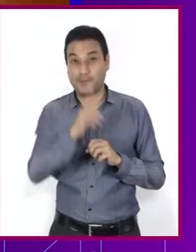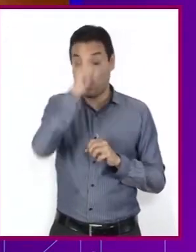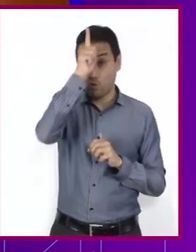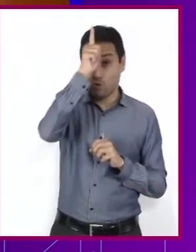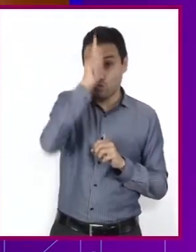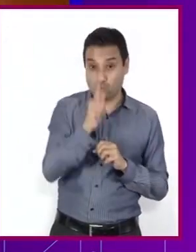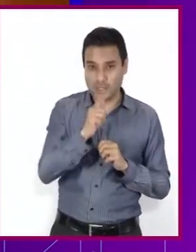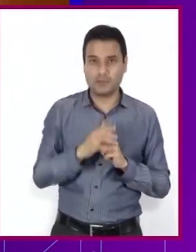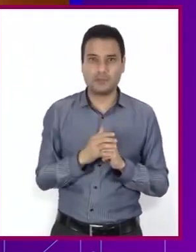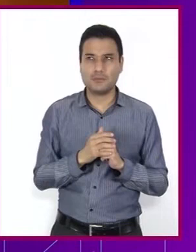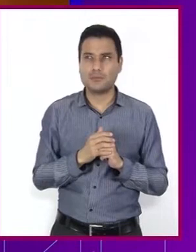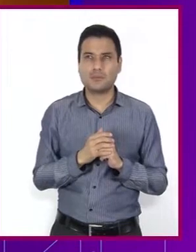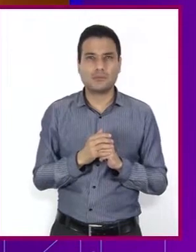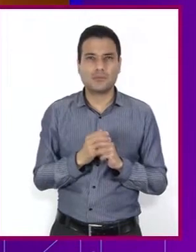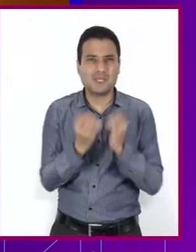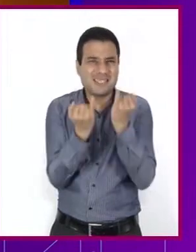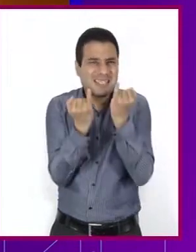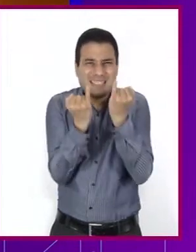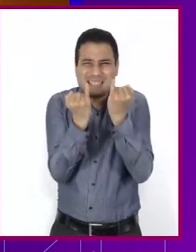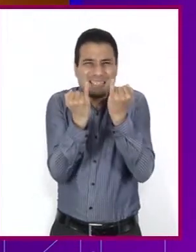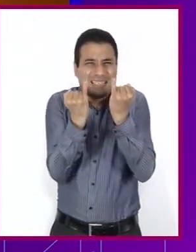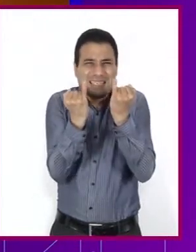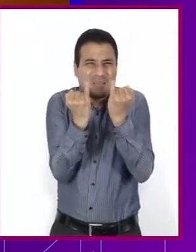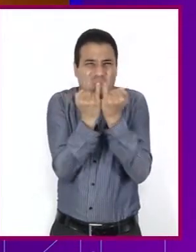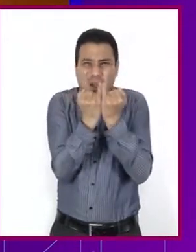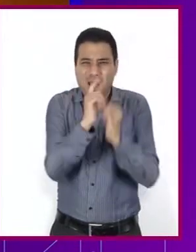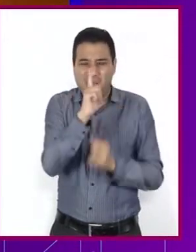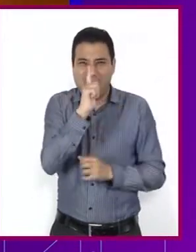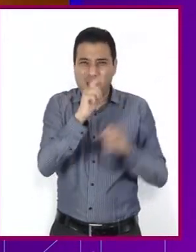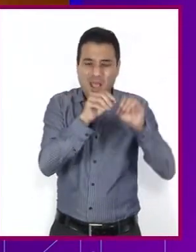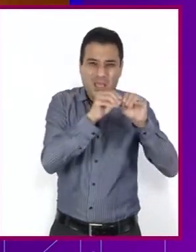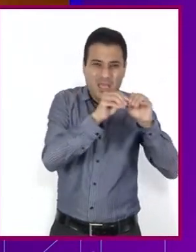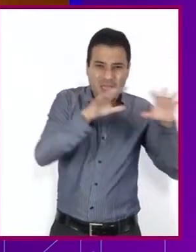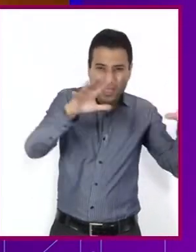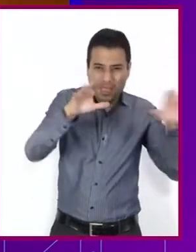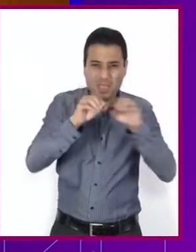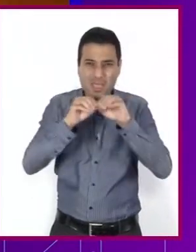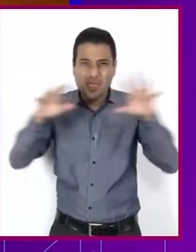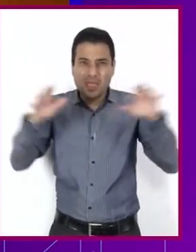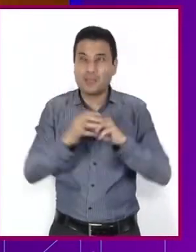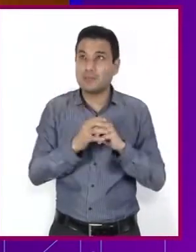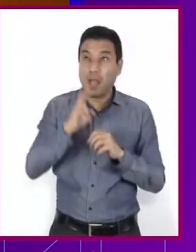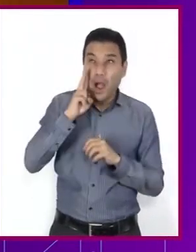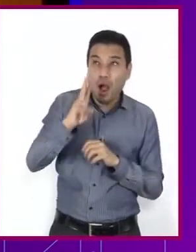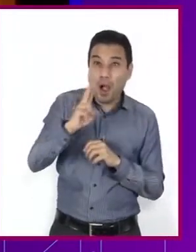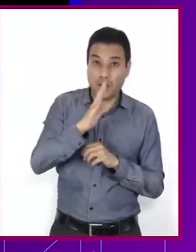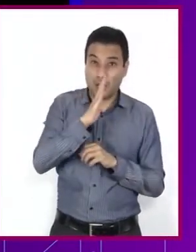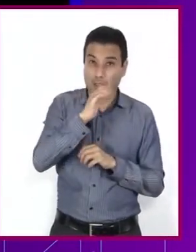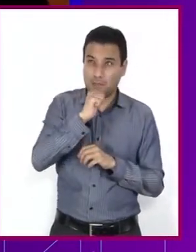igual resplandor. No se les podía ver directamente de tanto que brillaban.